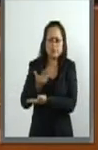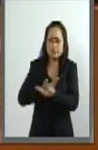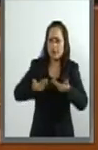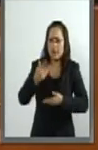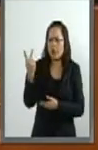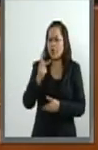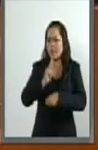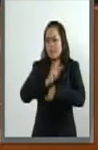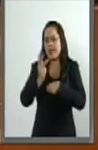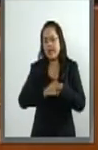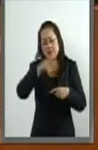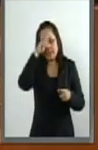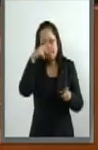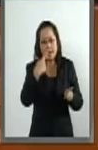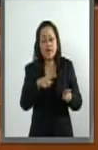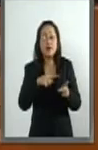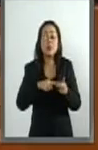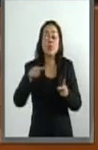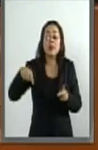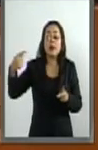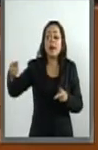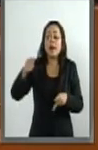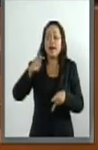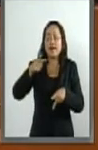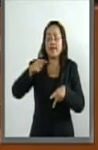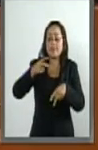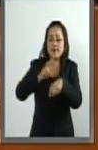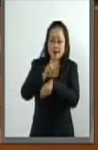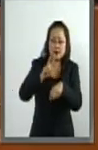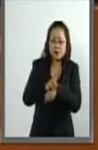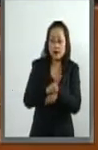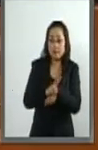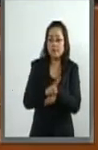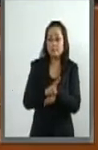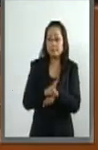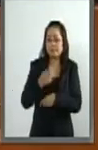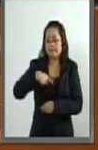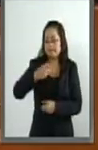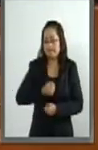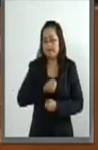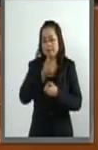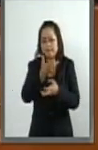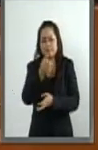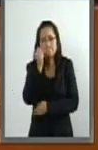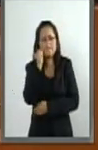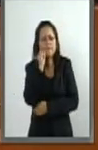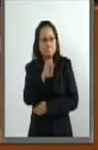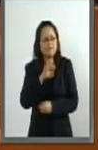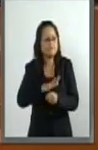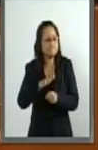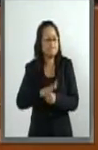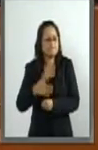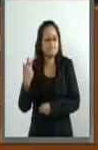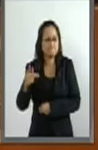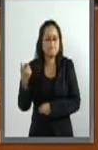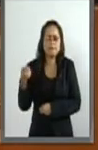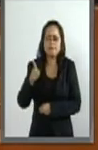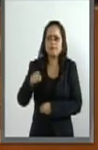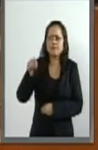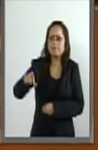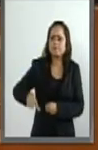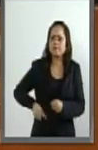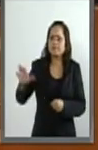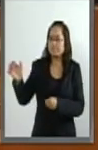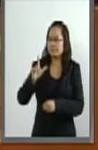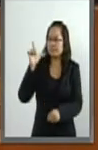que México ha tenido con ese país hermano, nos manifestamos a favor de la disposición del gobierno